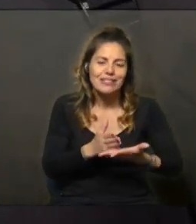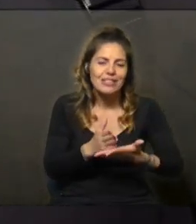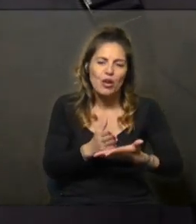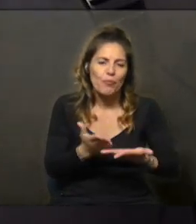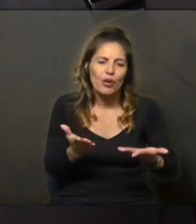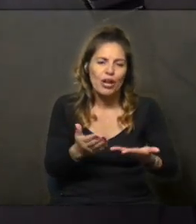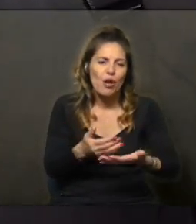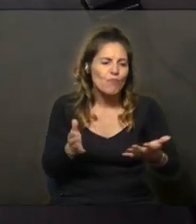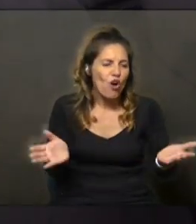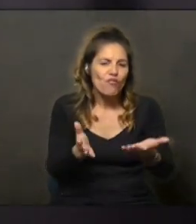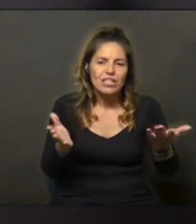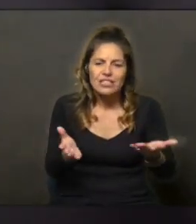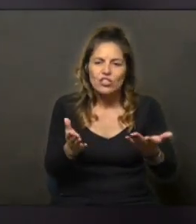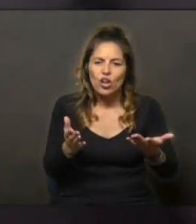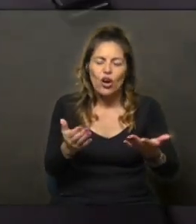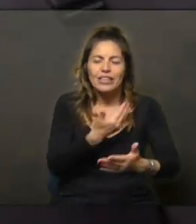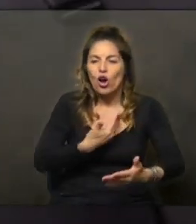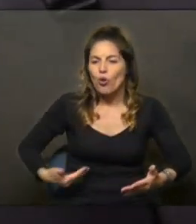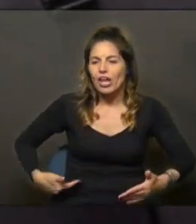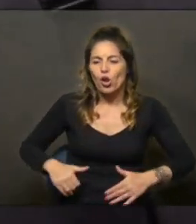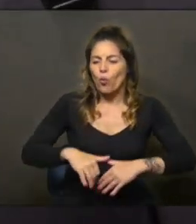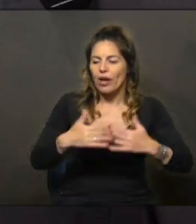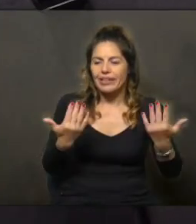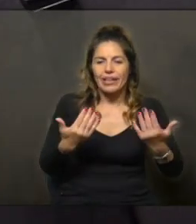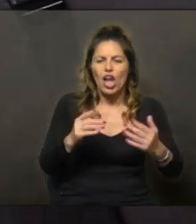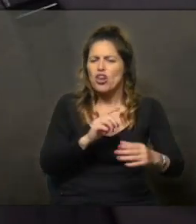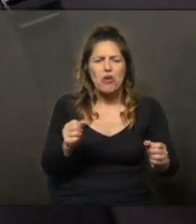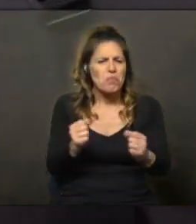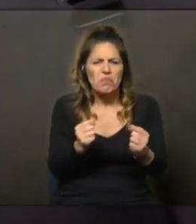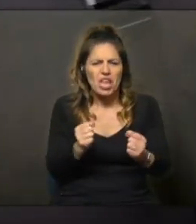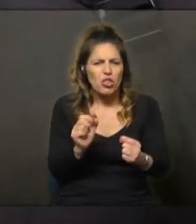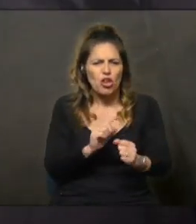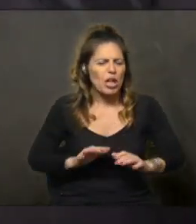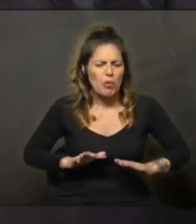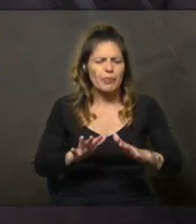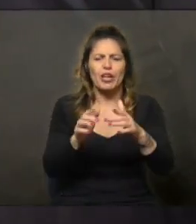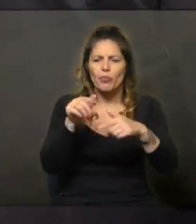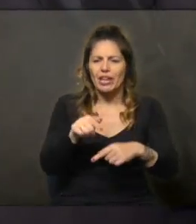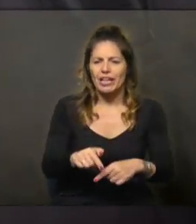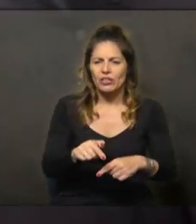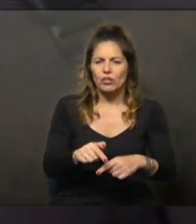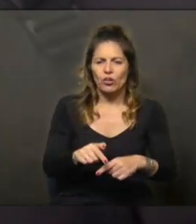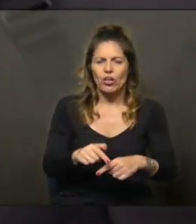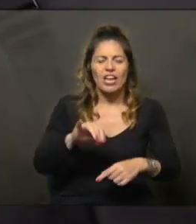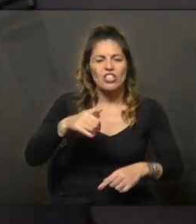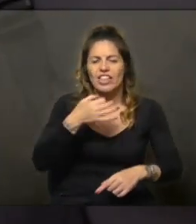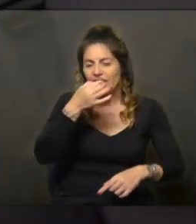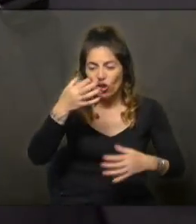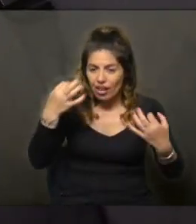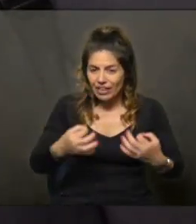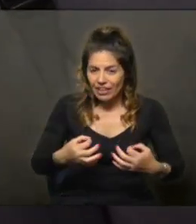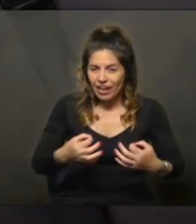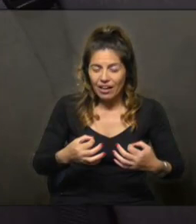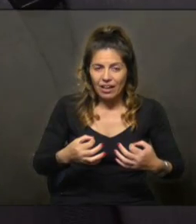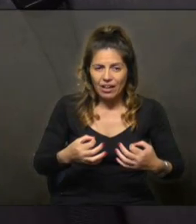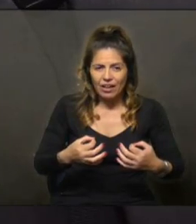movilizó esté el gobierno que esté no tenemos miedo estamos preparados para esto y yo te digo la verdad